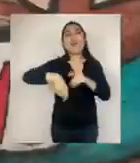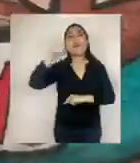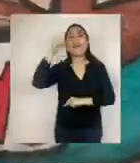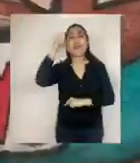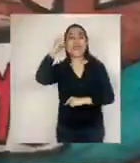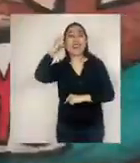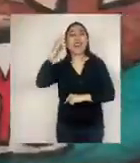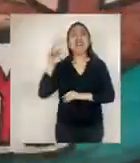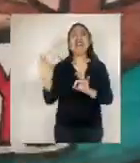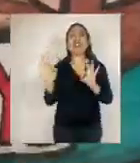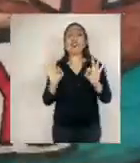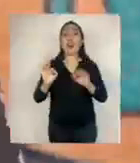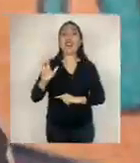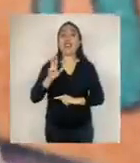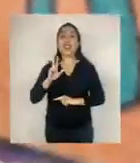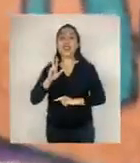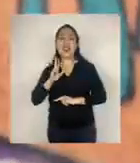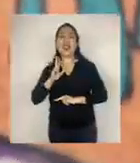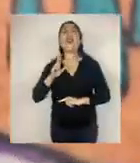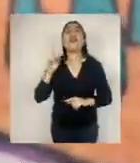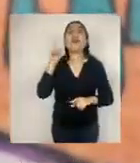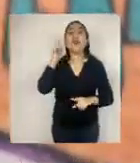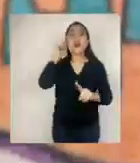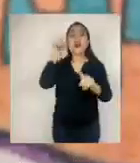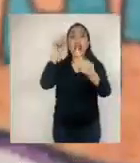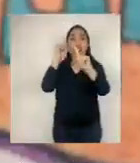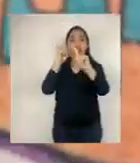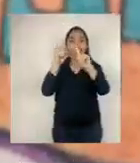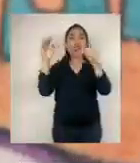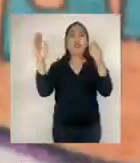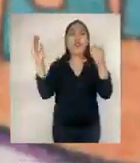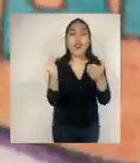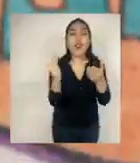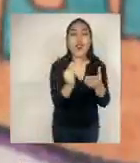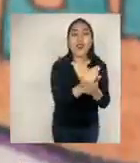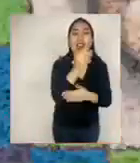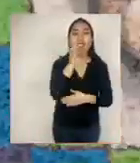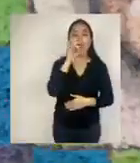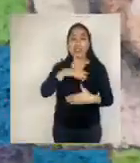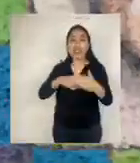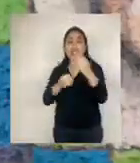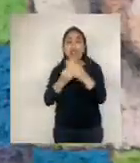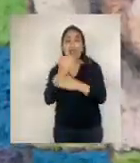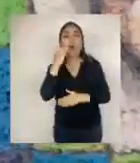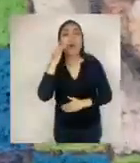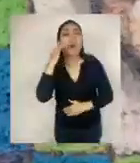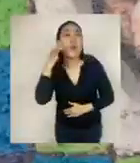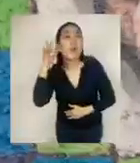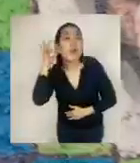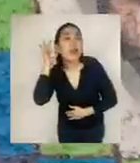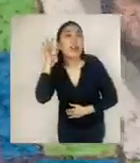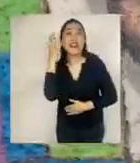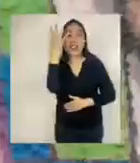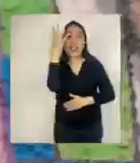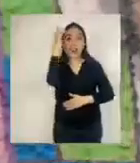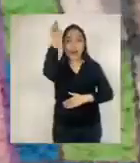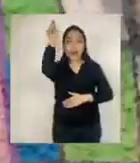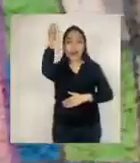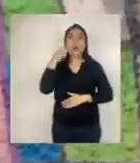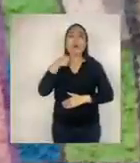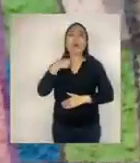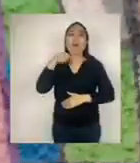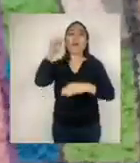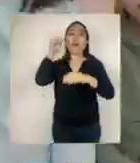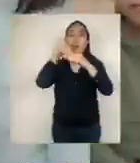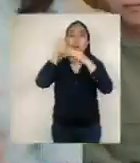un aprendiz, por eso que cada vez me acerco más al mundo del folclore. Y yo estoy respetando mucho todo eso. Entonces, cuando me dijeron, oye,